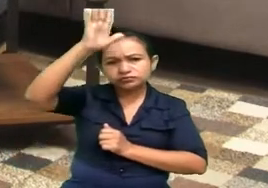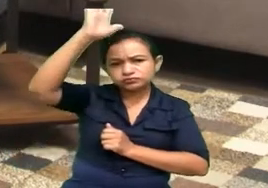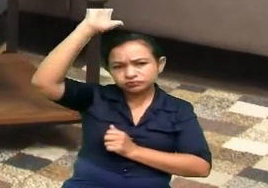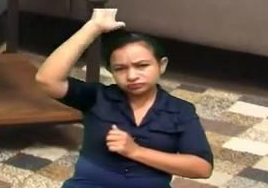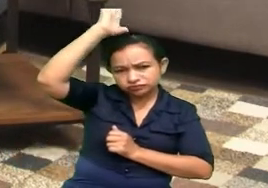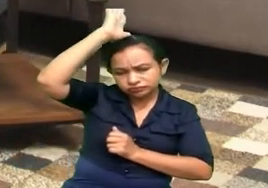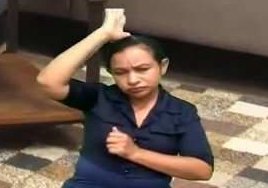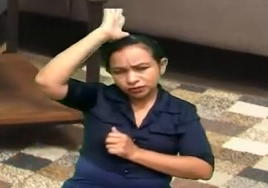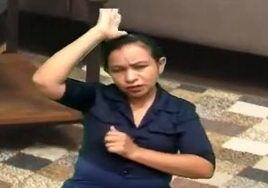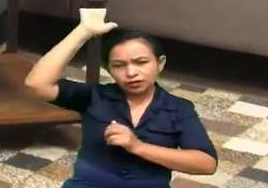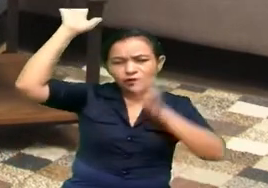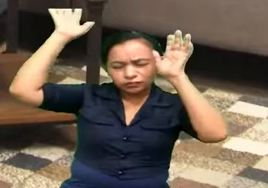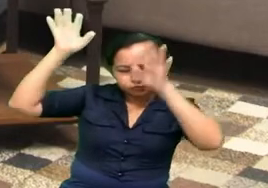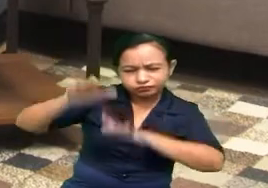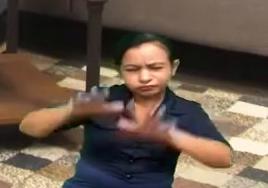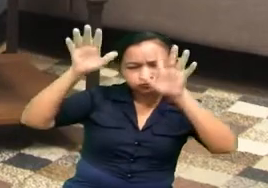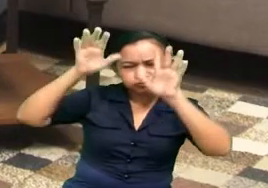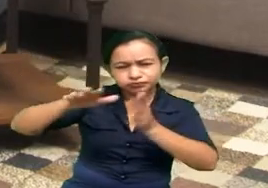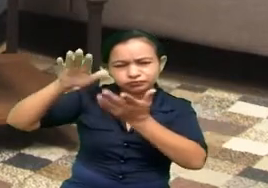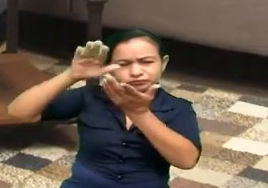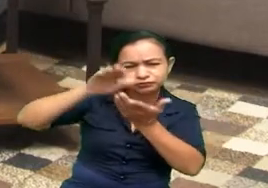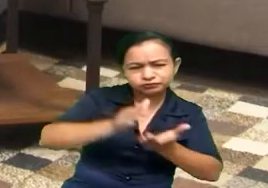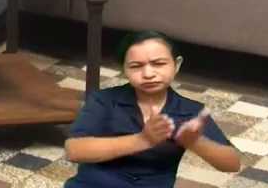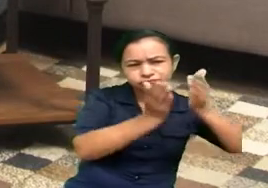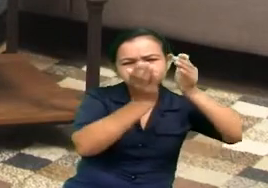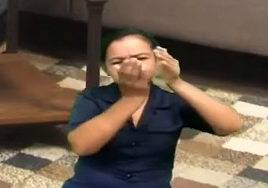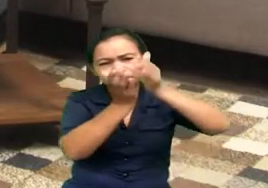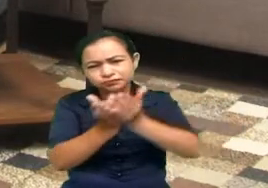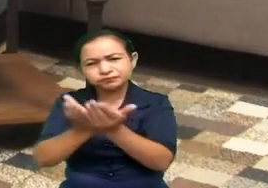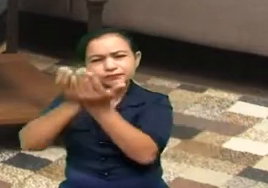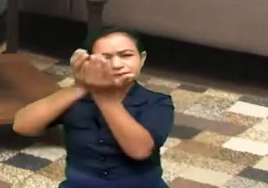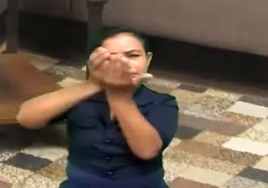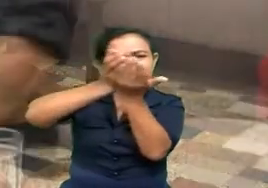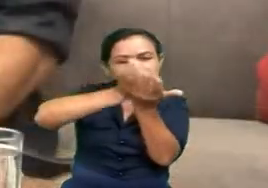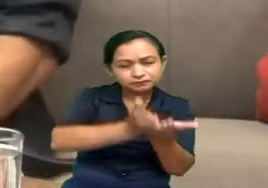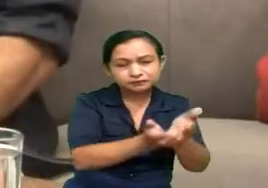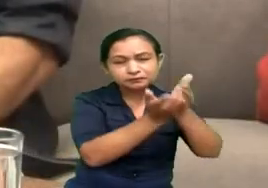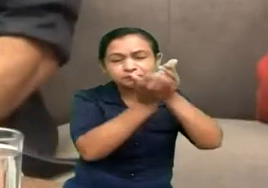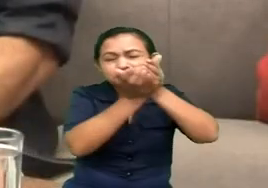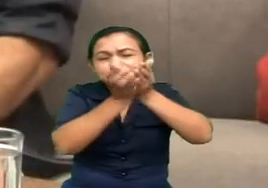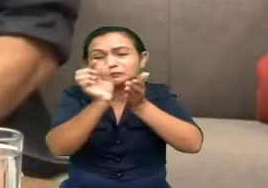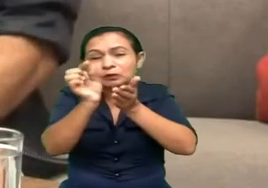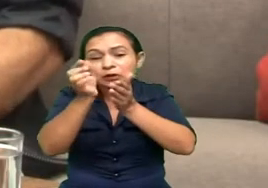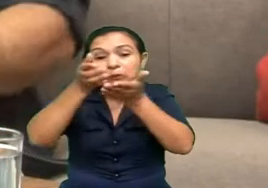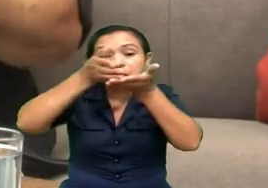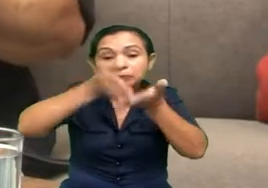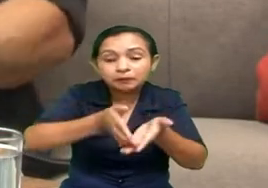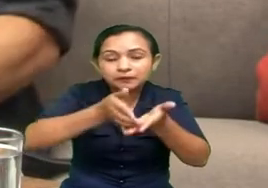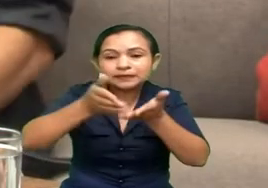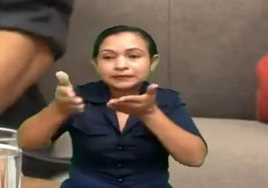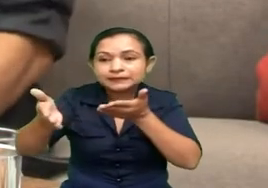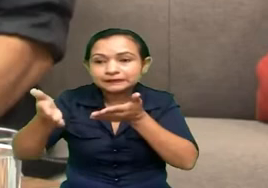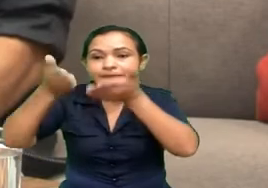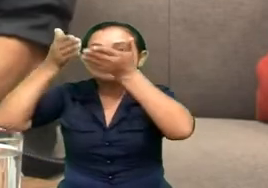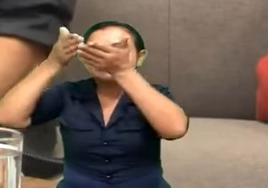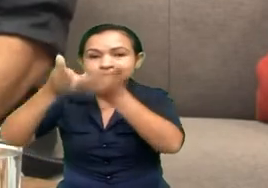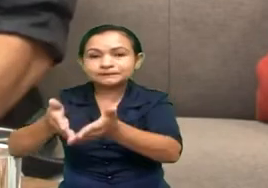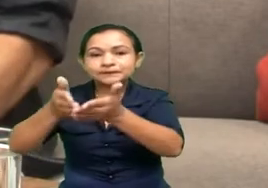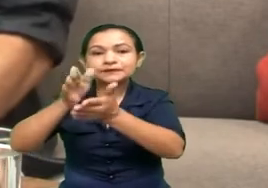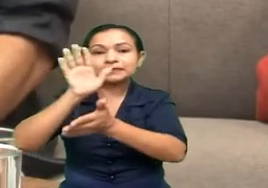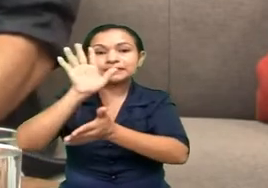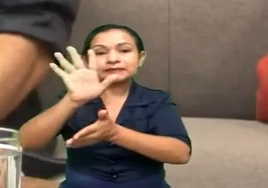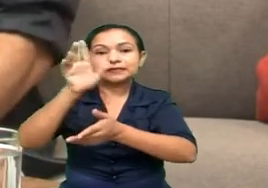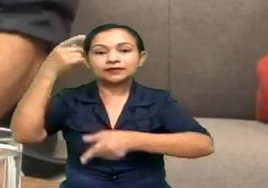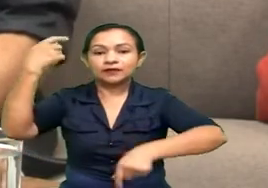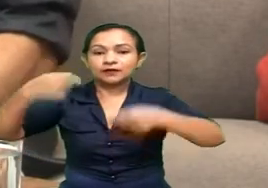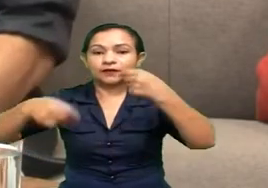una tormenta que casi le hunde sus barcos. Un 5 de